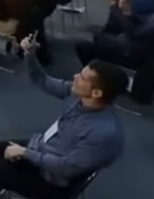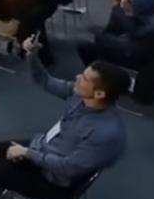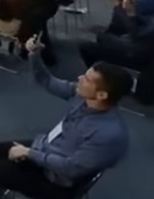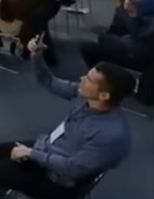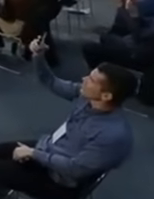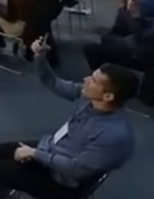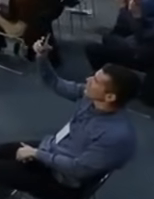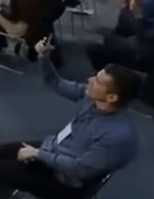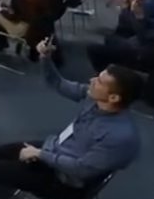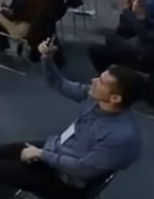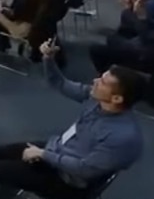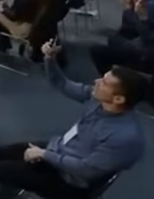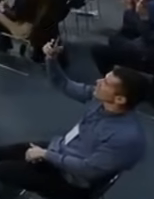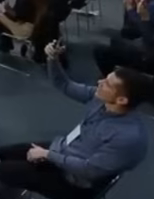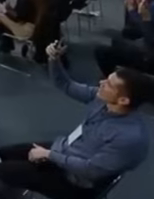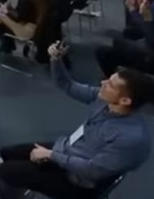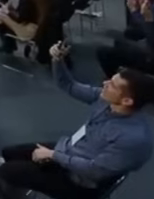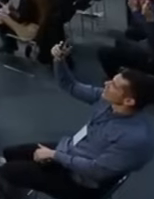Estepan, con todo